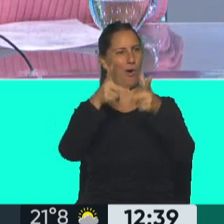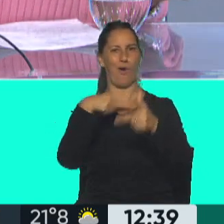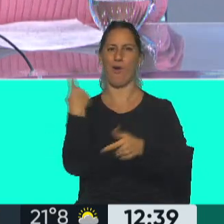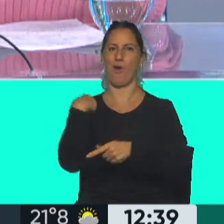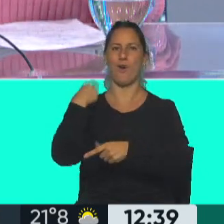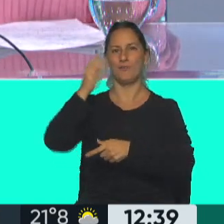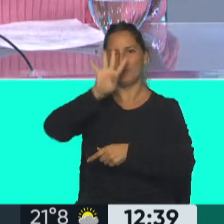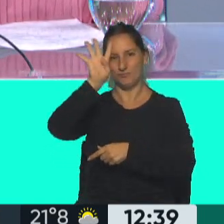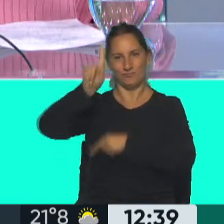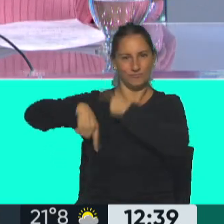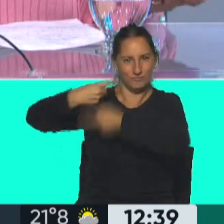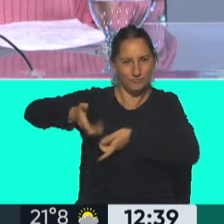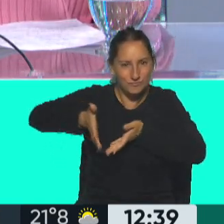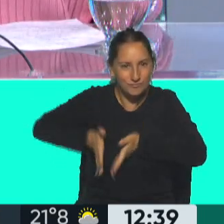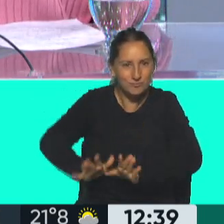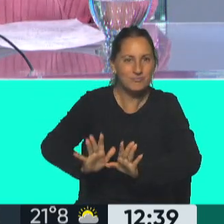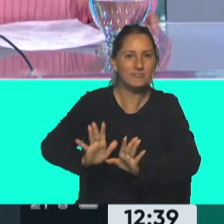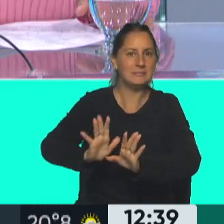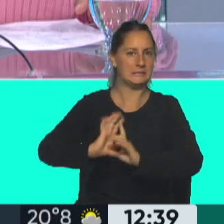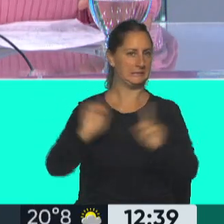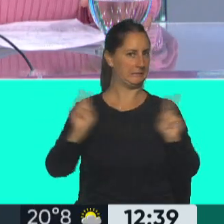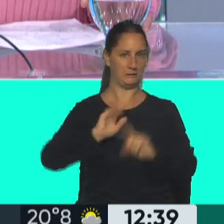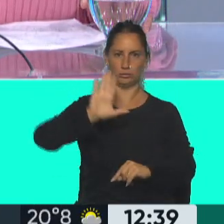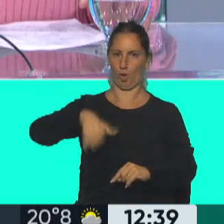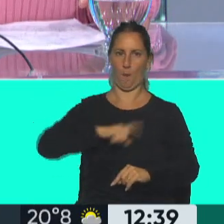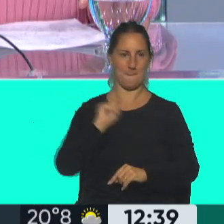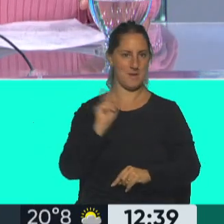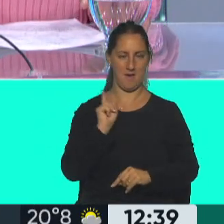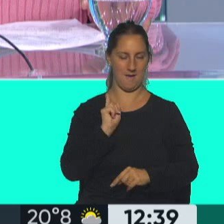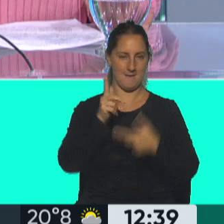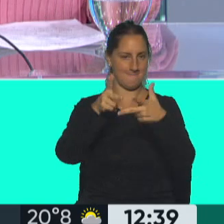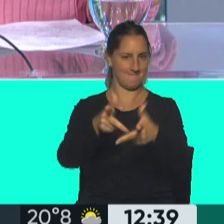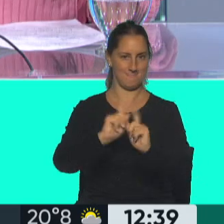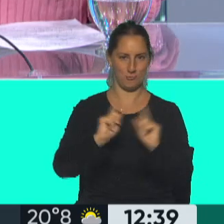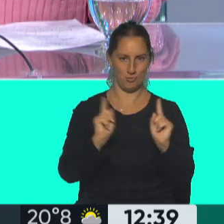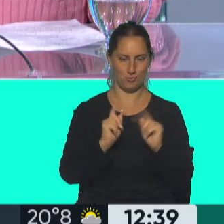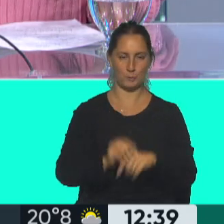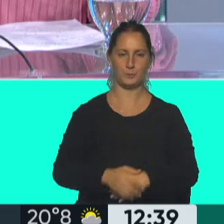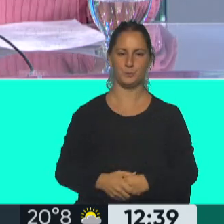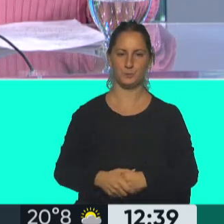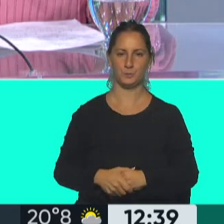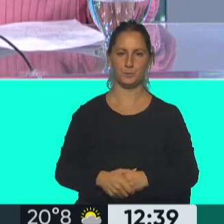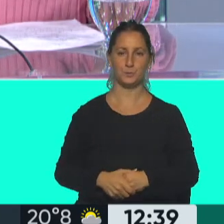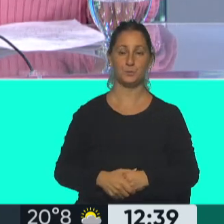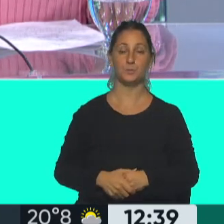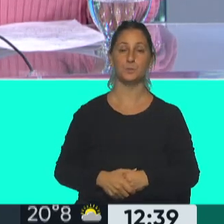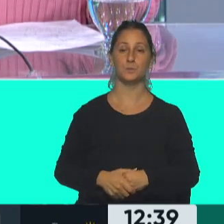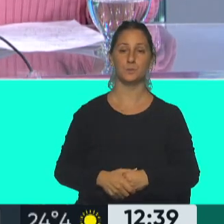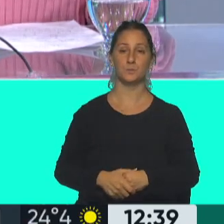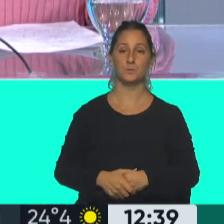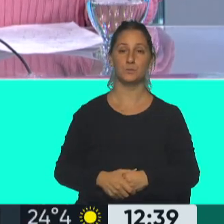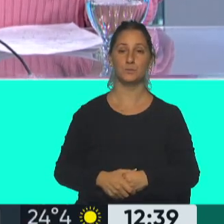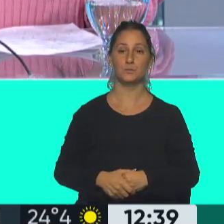indígenas somos indios aborígenes como se les como se les dijera no y que el que cumplía la